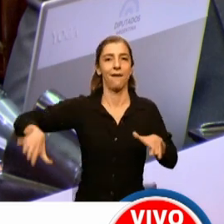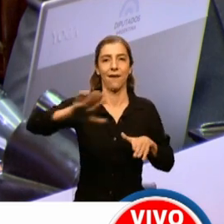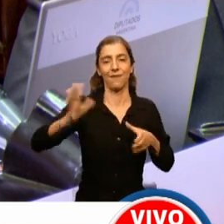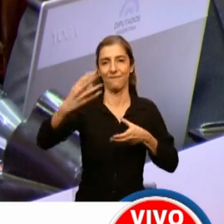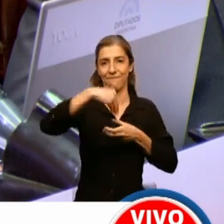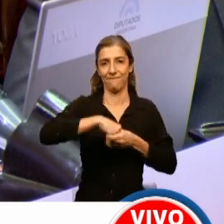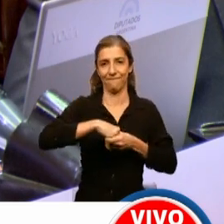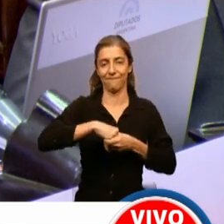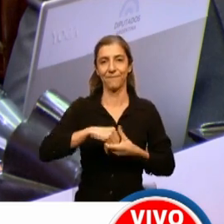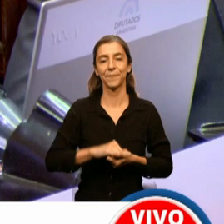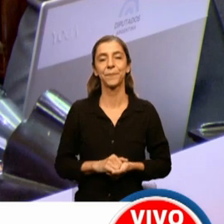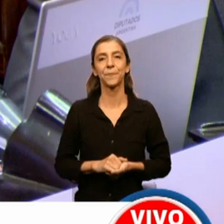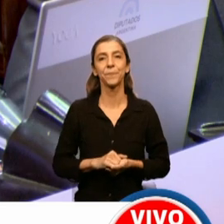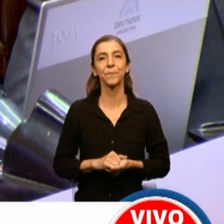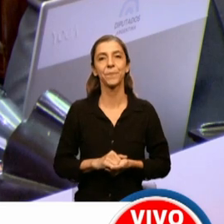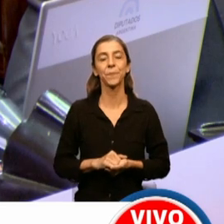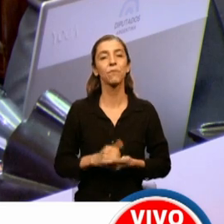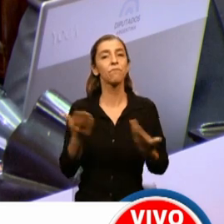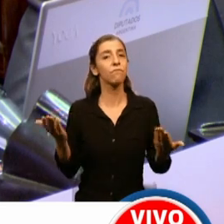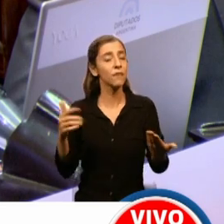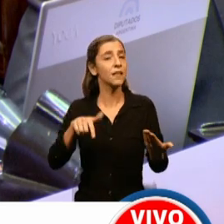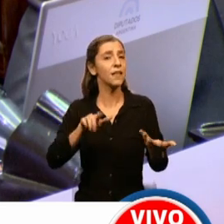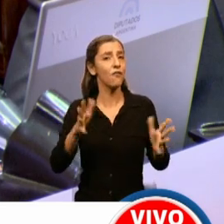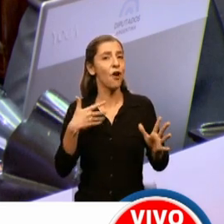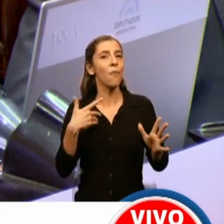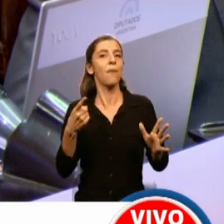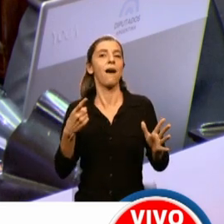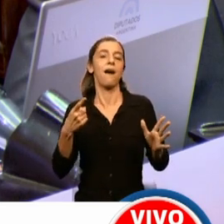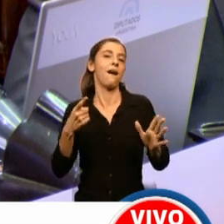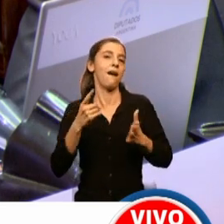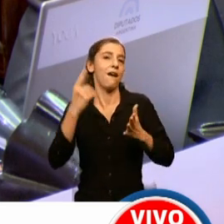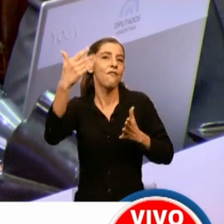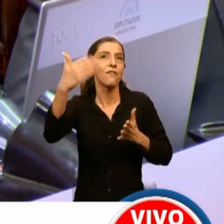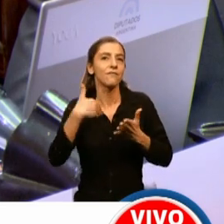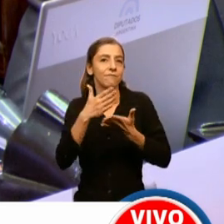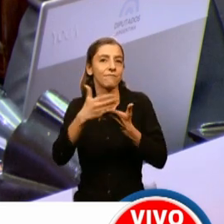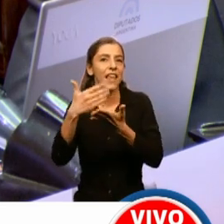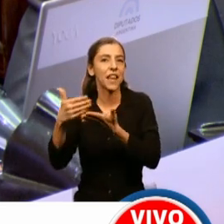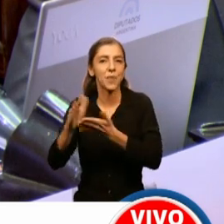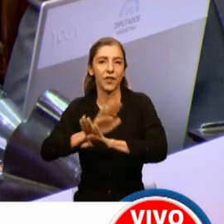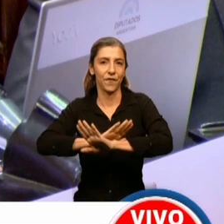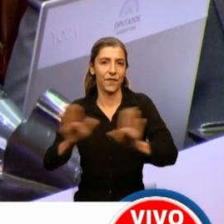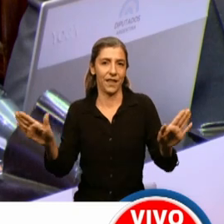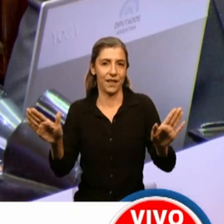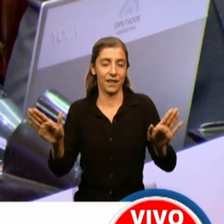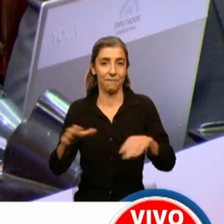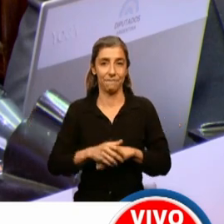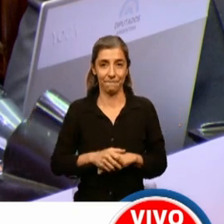eliminar estas causas de discriminación busca reparar